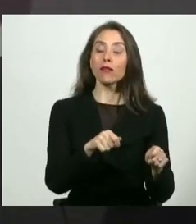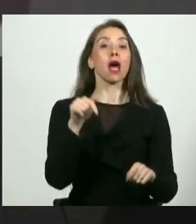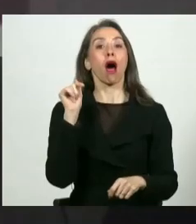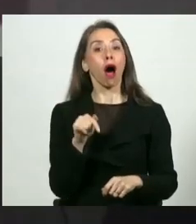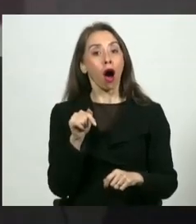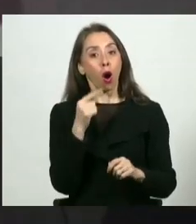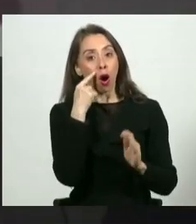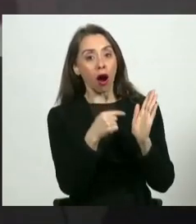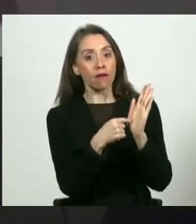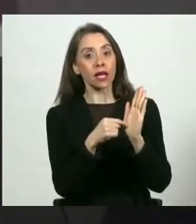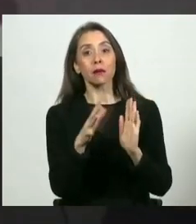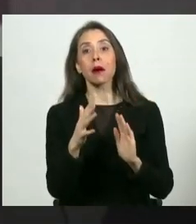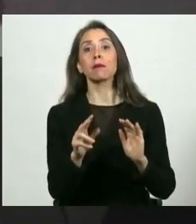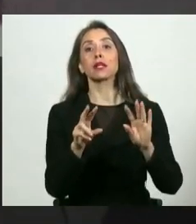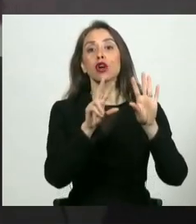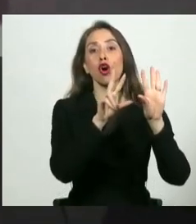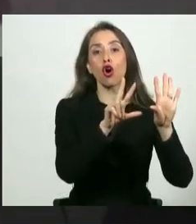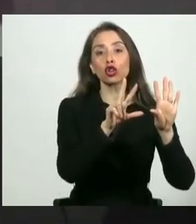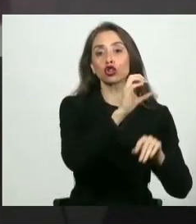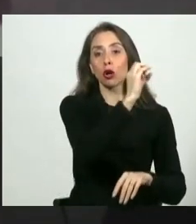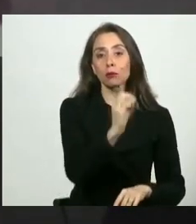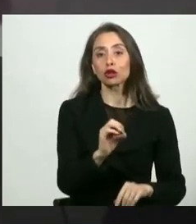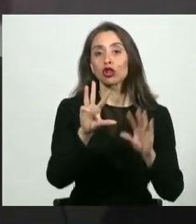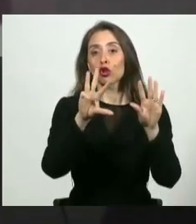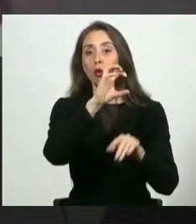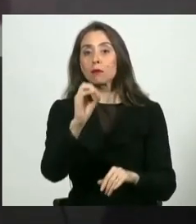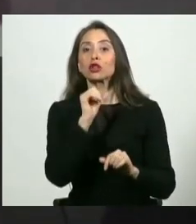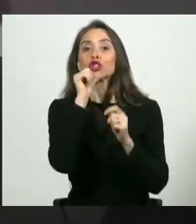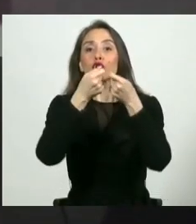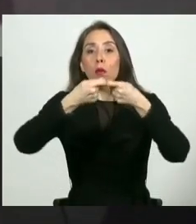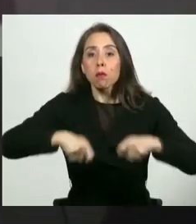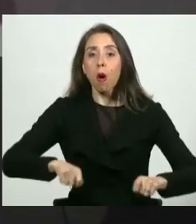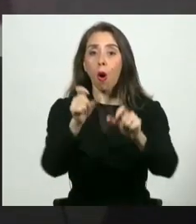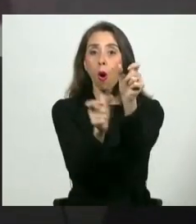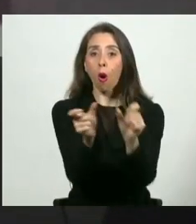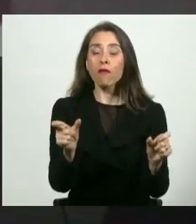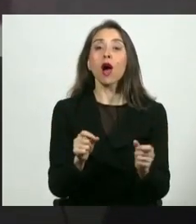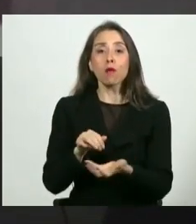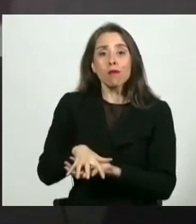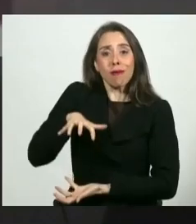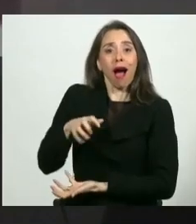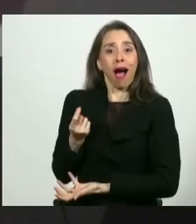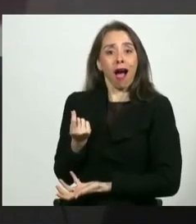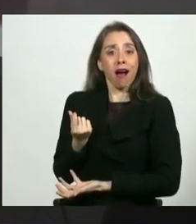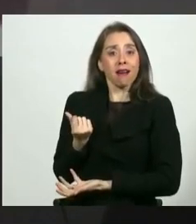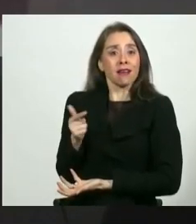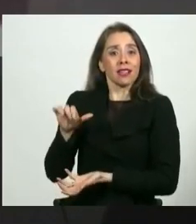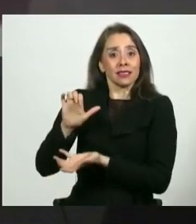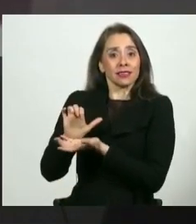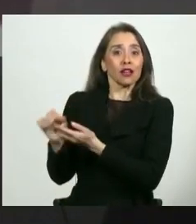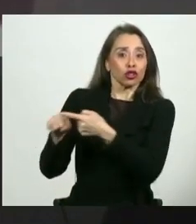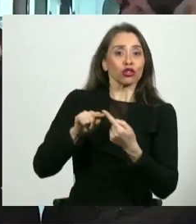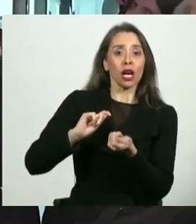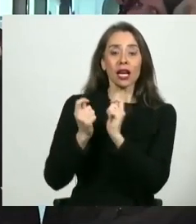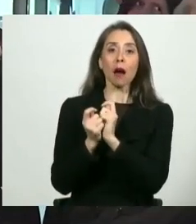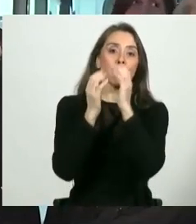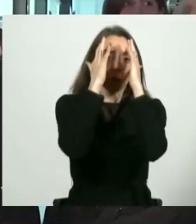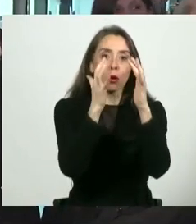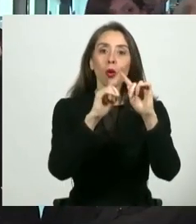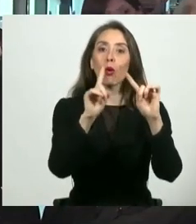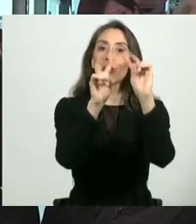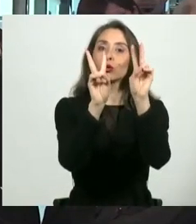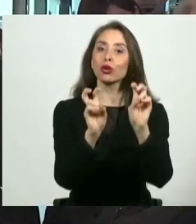día esa cifra es alrededor del 8 o del 9% de pobreza y hay más recursos y hay un cambio en la sociedad, tenemos que preocuparnos de otros